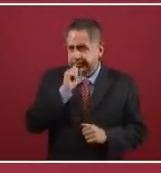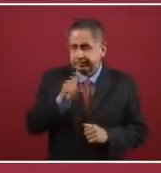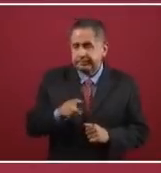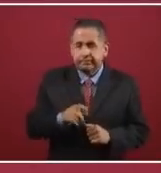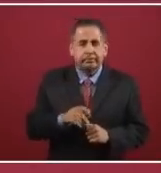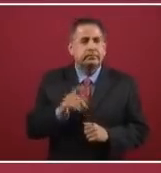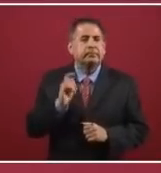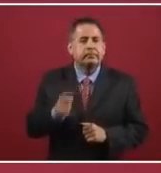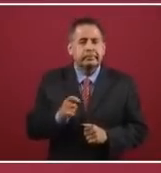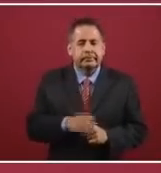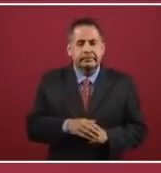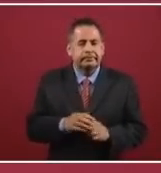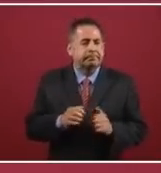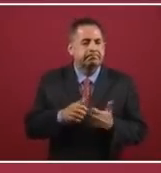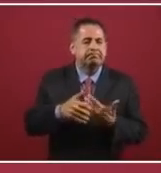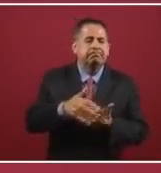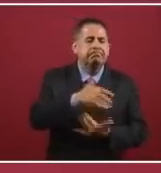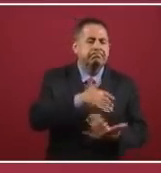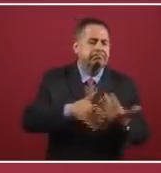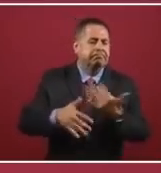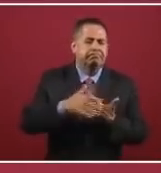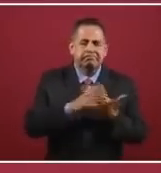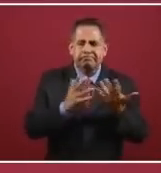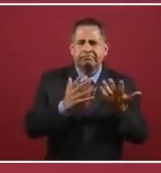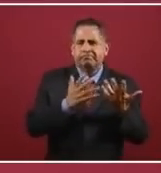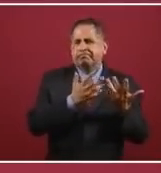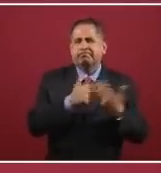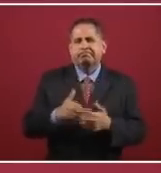ha logrado una convivencia en armonía.